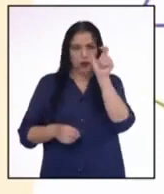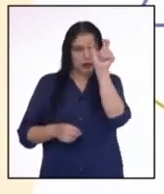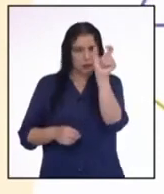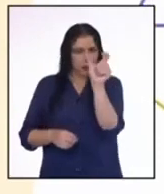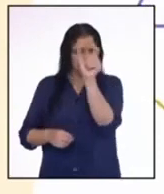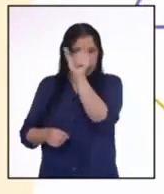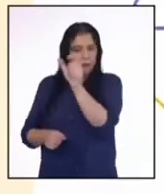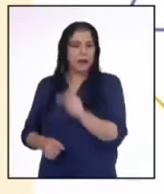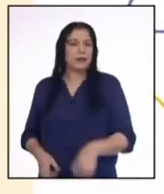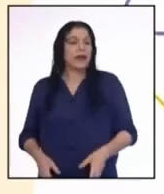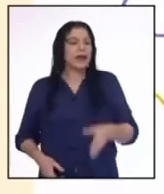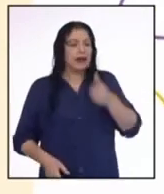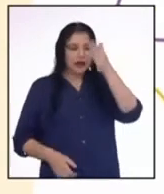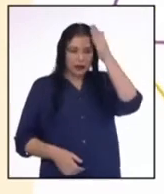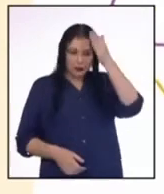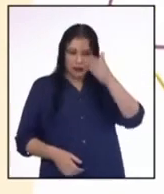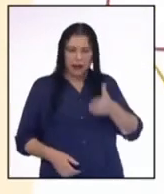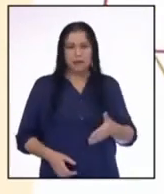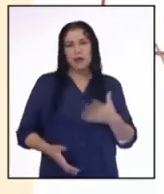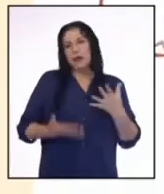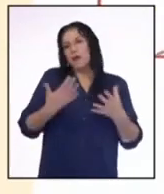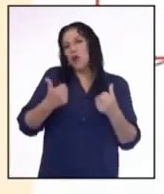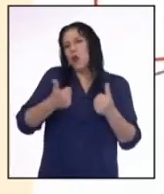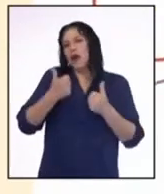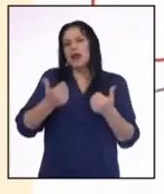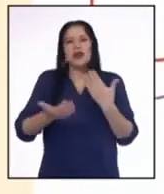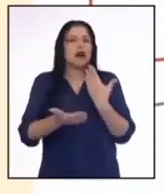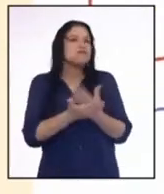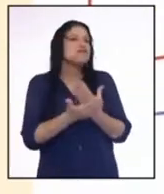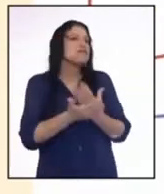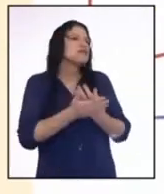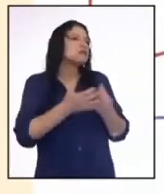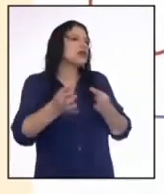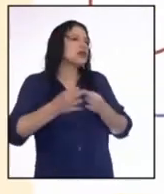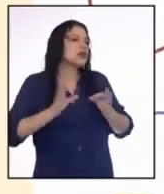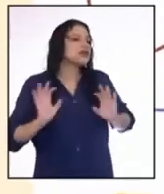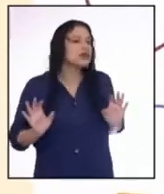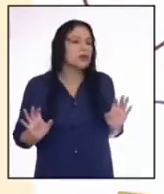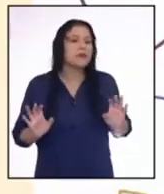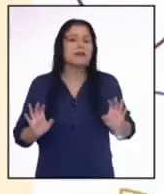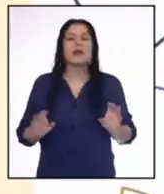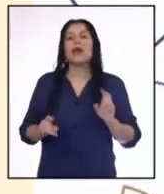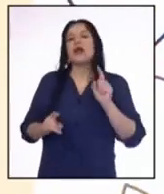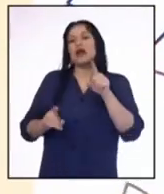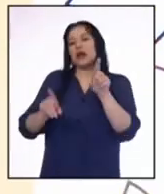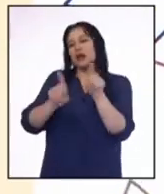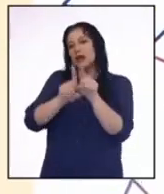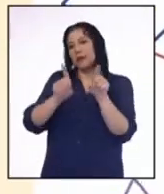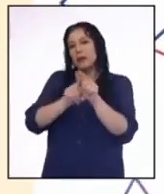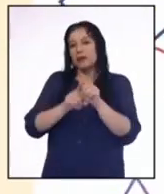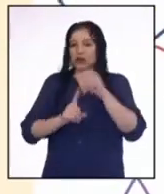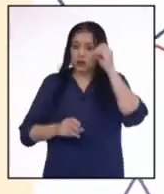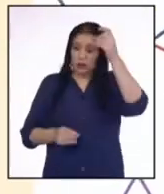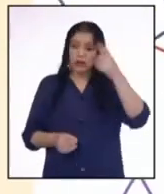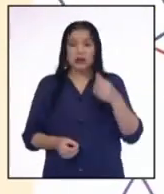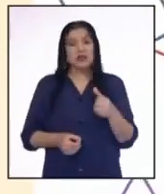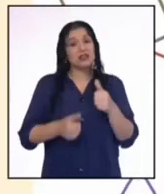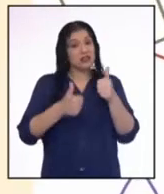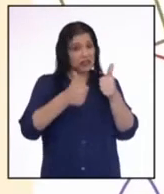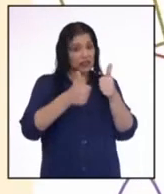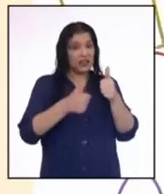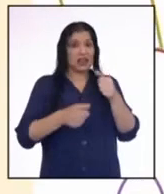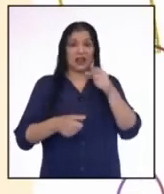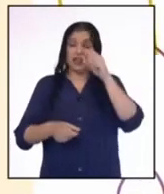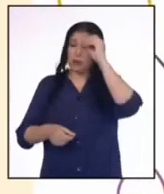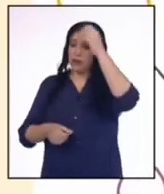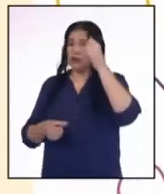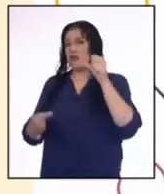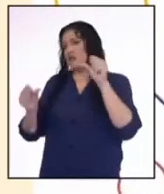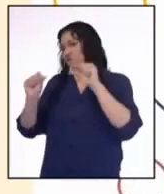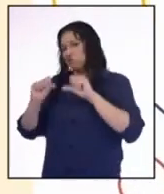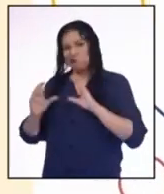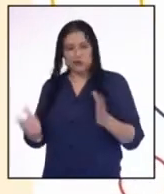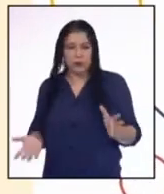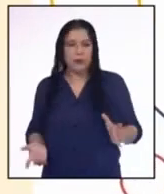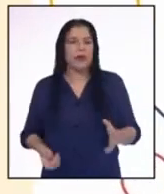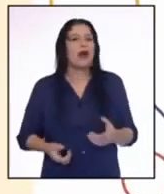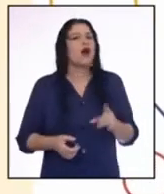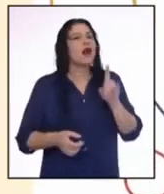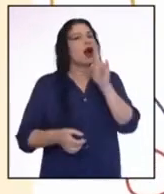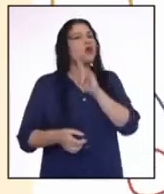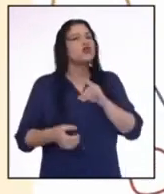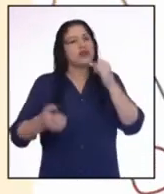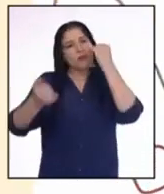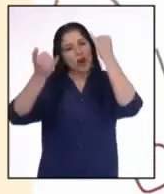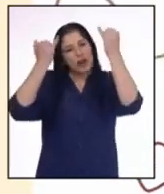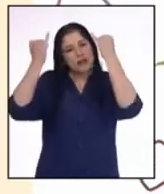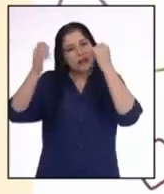instituciones. Y en la vertical vemos la tesis o fundamento de las opiniones, así como las opiniones a favor o en contra. Ahora usemos